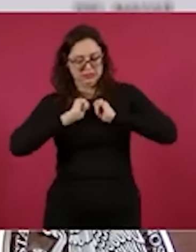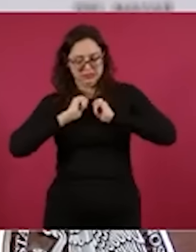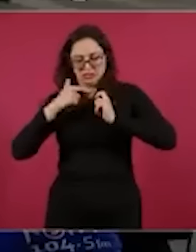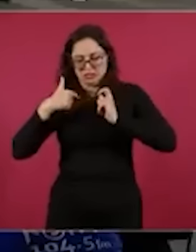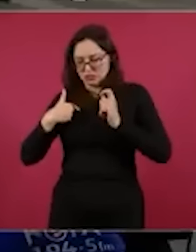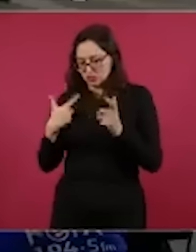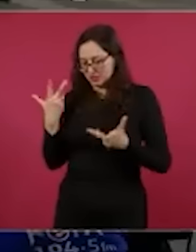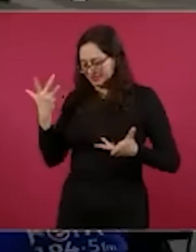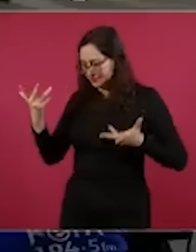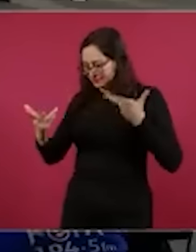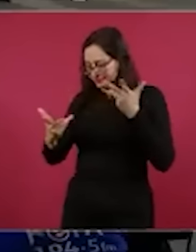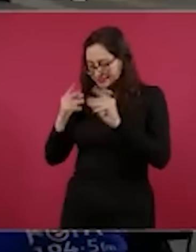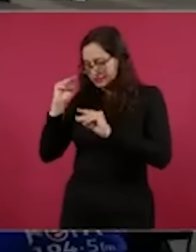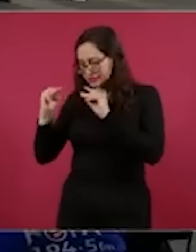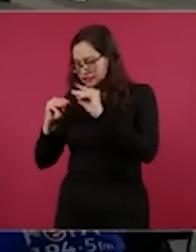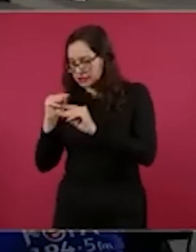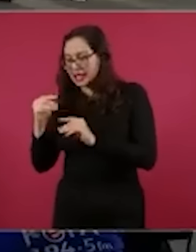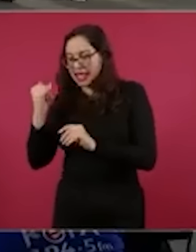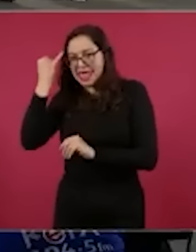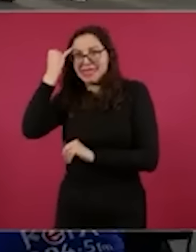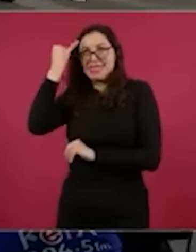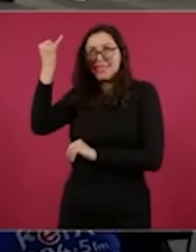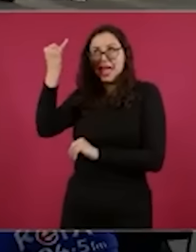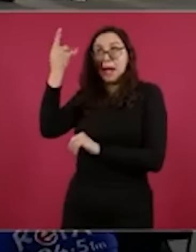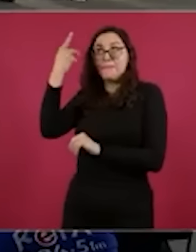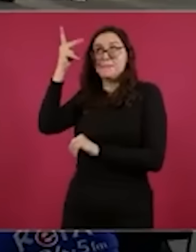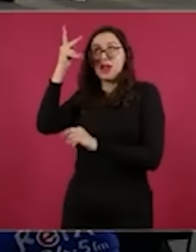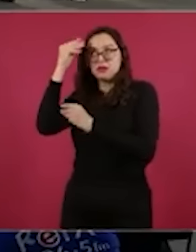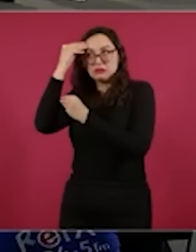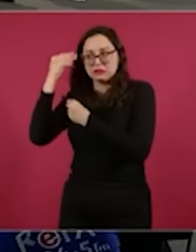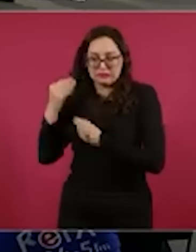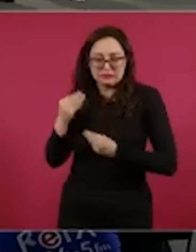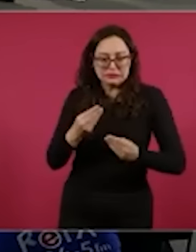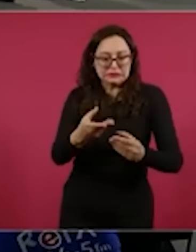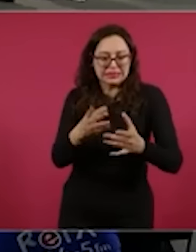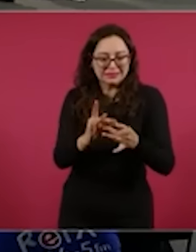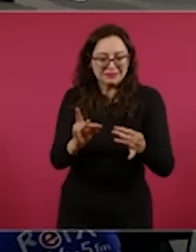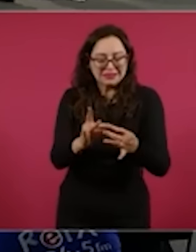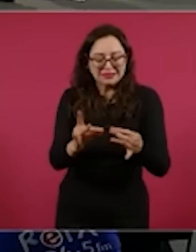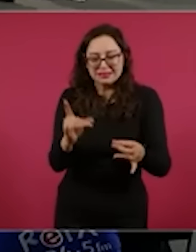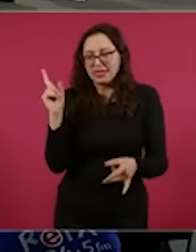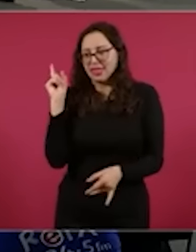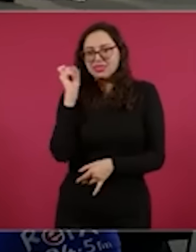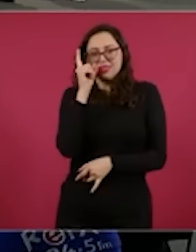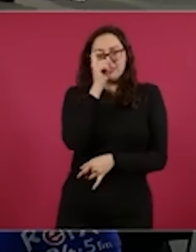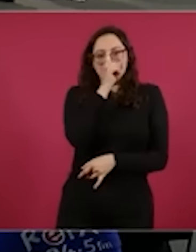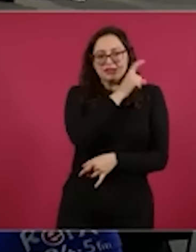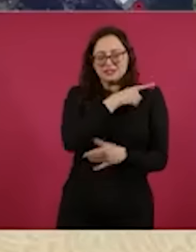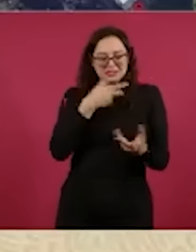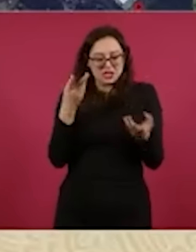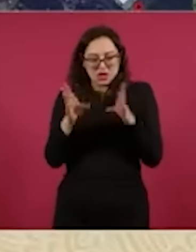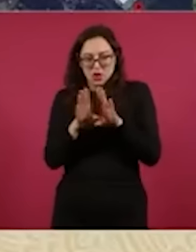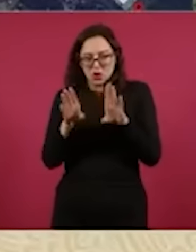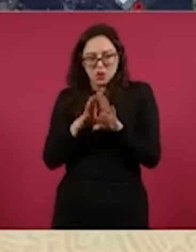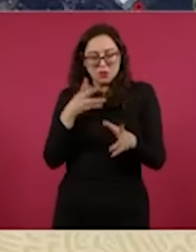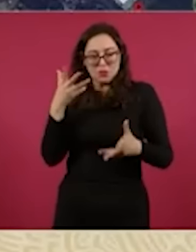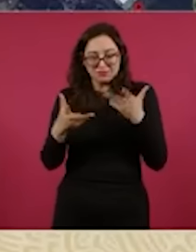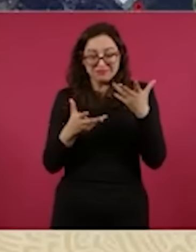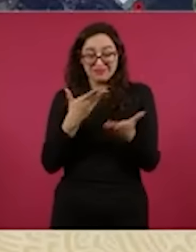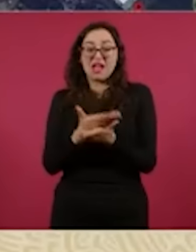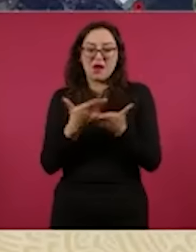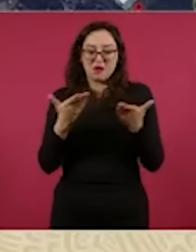enorme por su carácter simbólico, ambiental, social, y trabajar con un